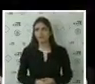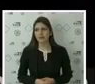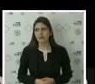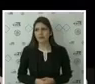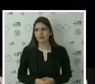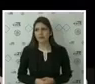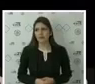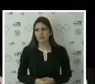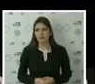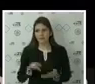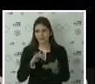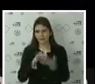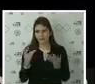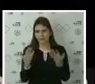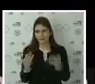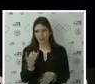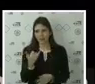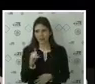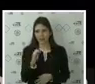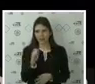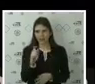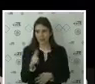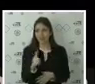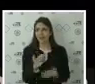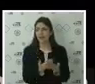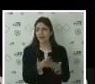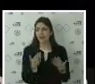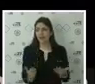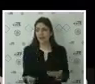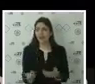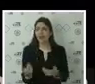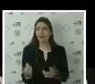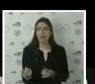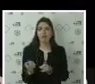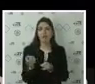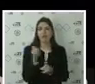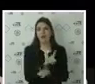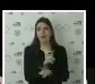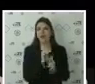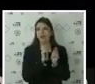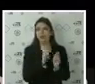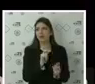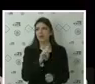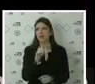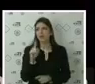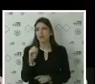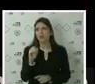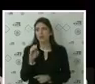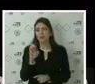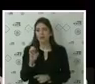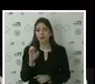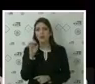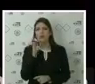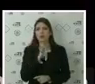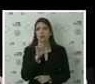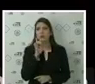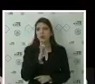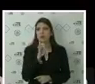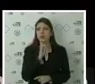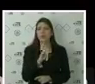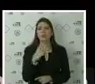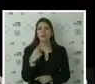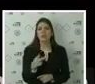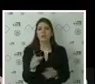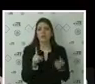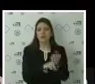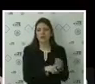Muchas gracias, Yael. Seguiría en el uso de la voz Zoe Alejandra Rodríguez López, de Círculo